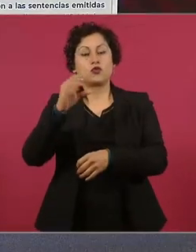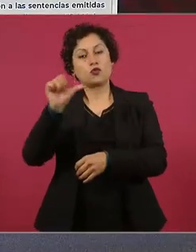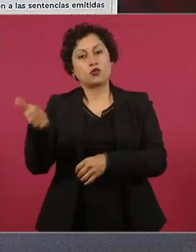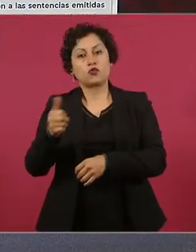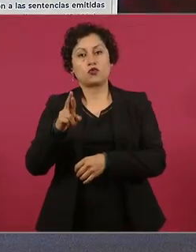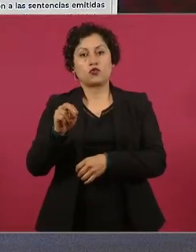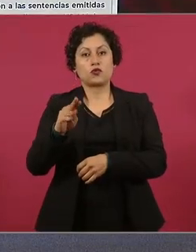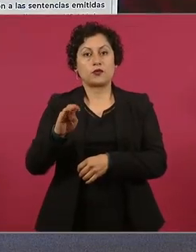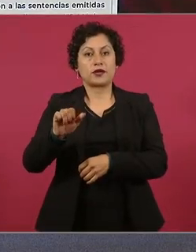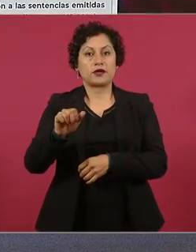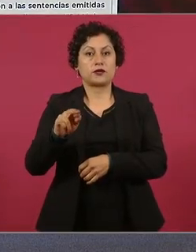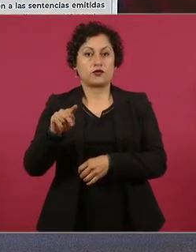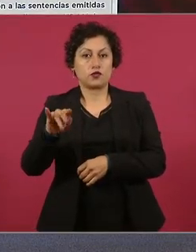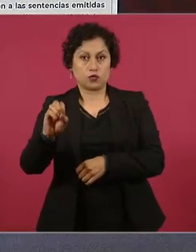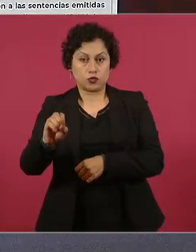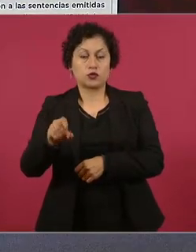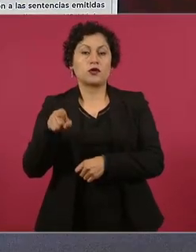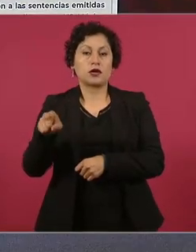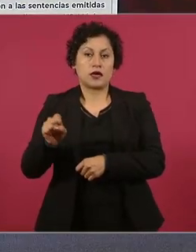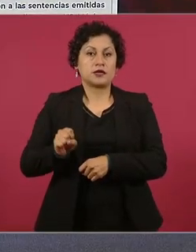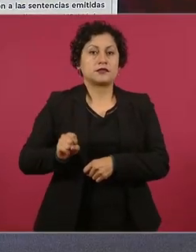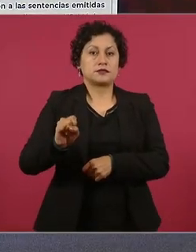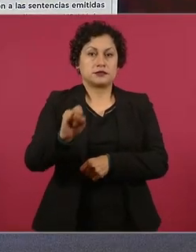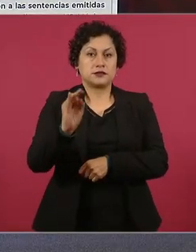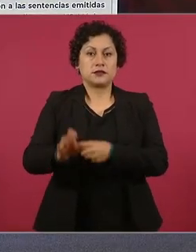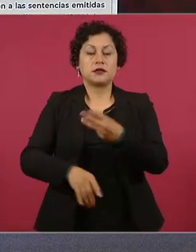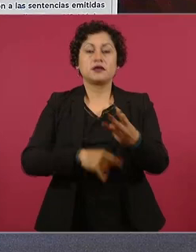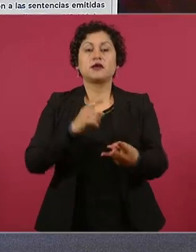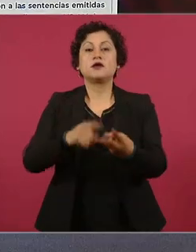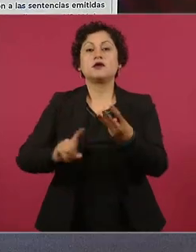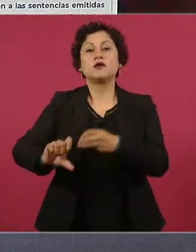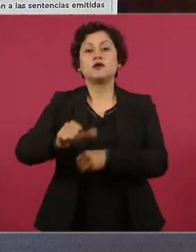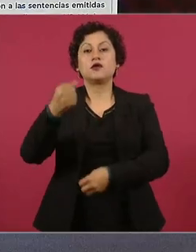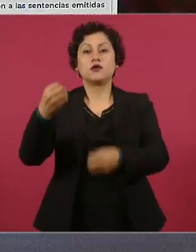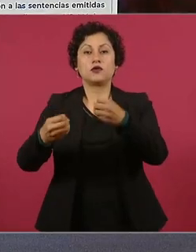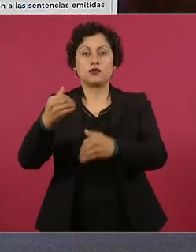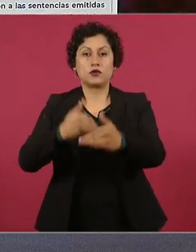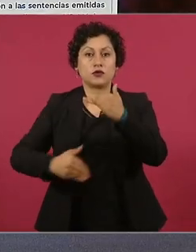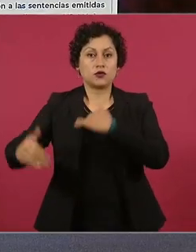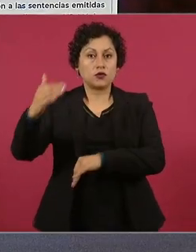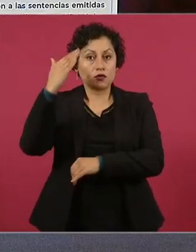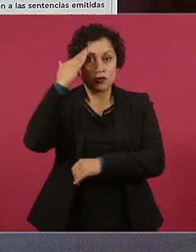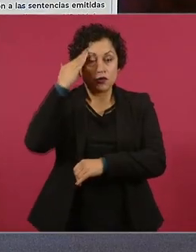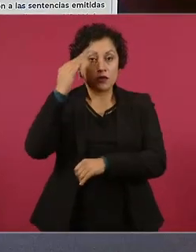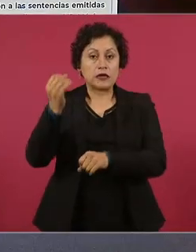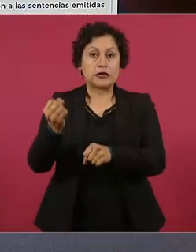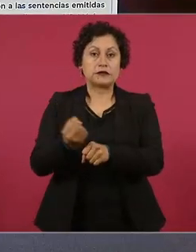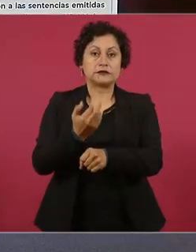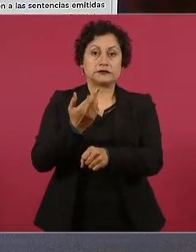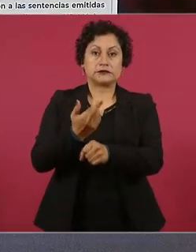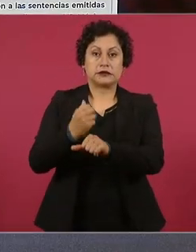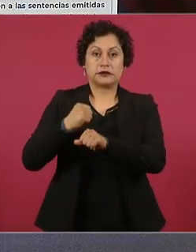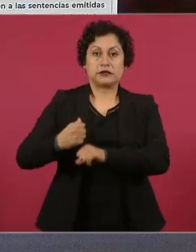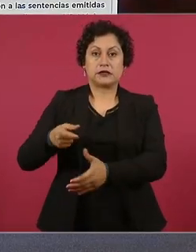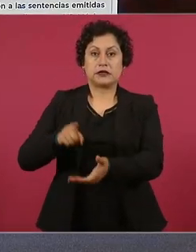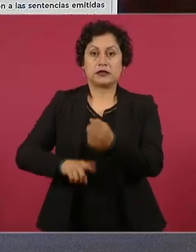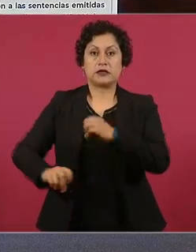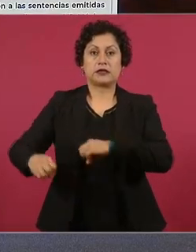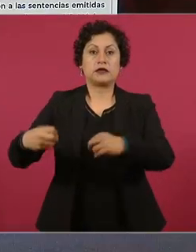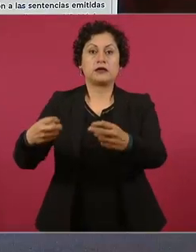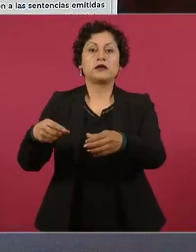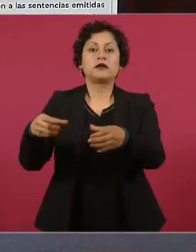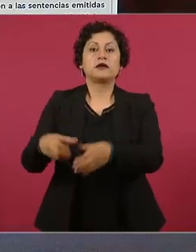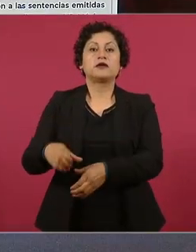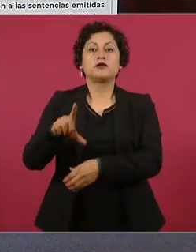que votó a favor, y el magistrado Luis… bueno, aquí el secretario en funciones de magistrado, Luis Alberto